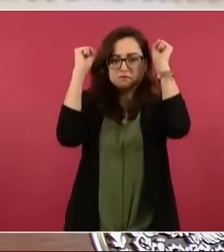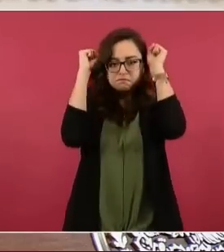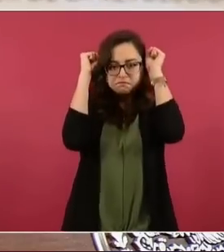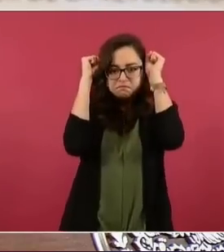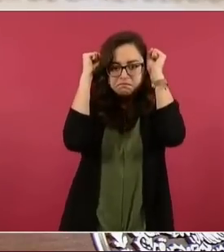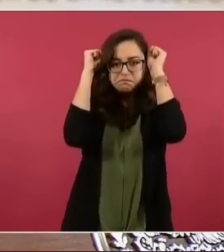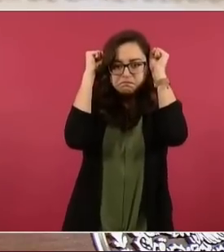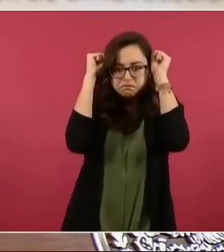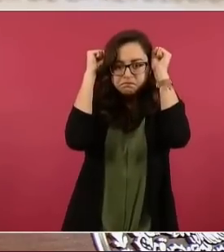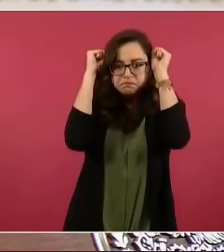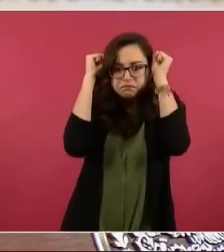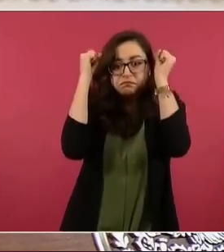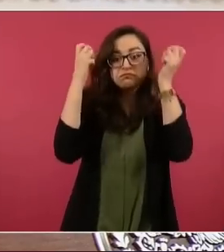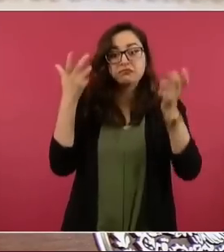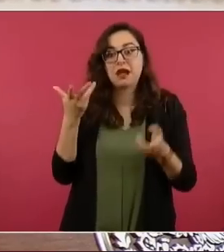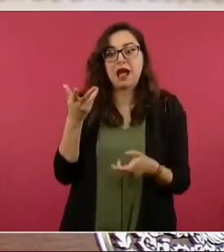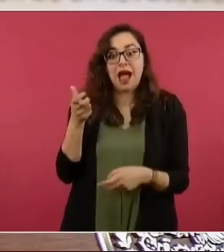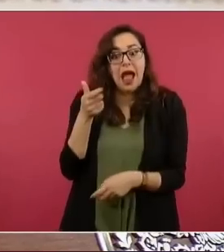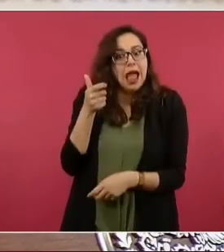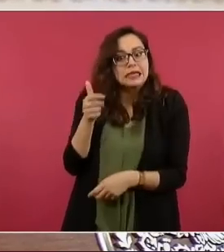de estos